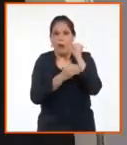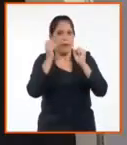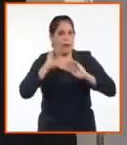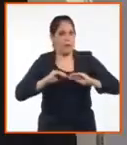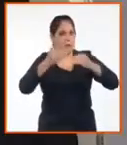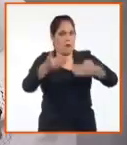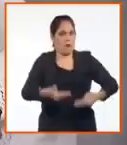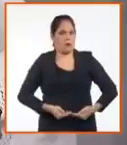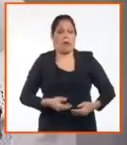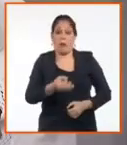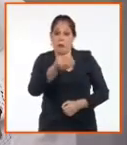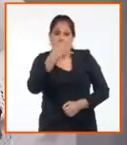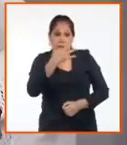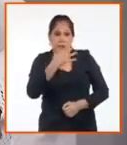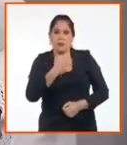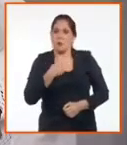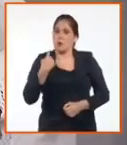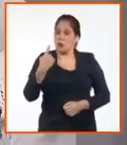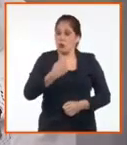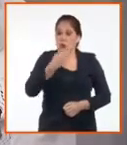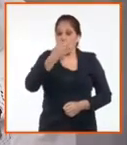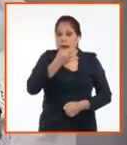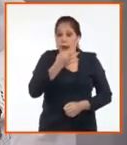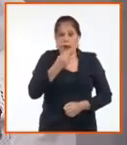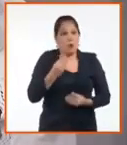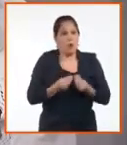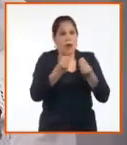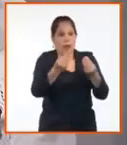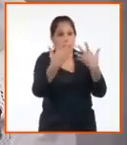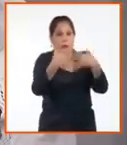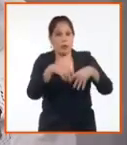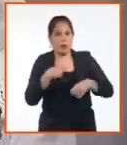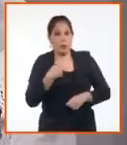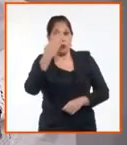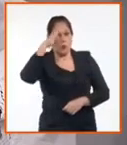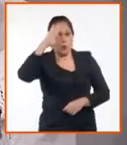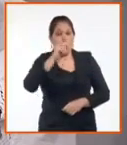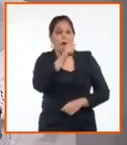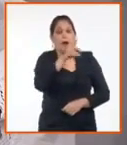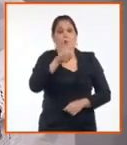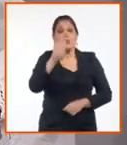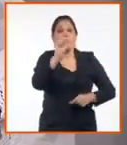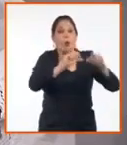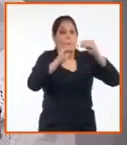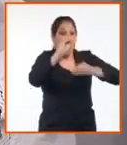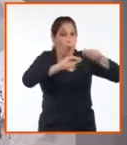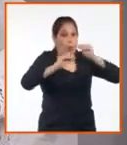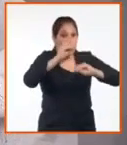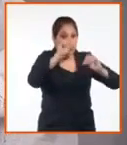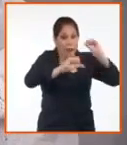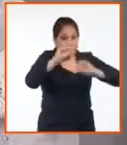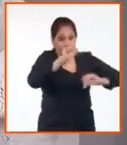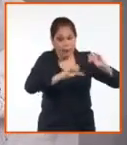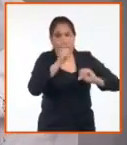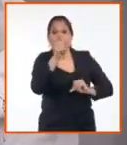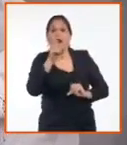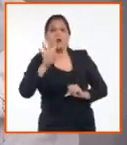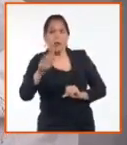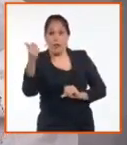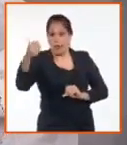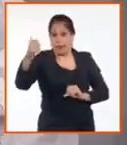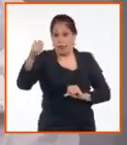ese medicamento nosotros no lo hemos podido producir tiene 14 componentes en su formulación 10 son el